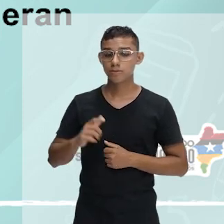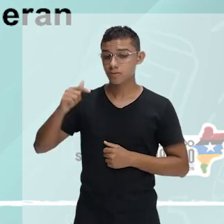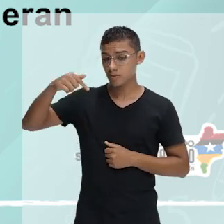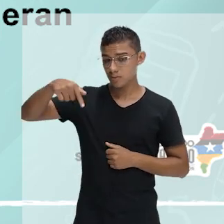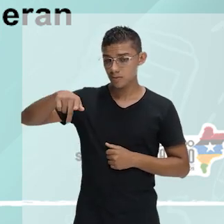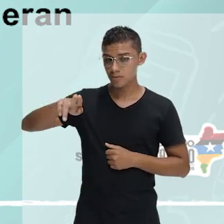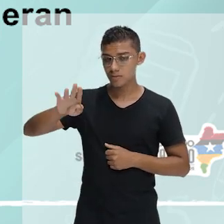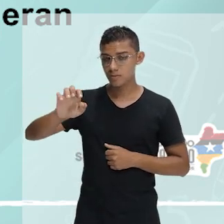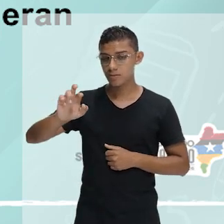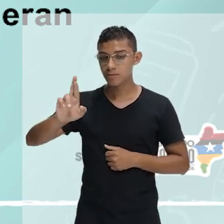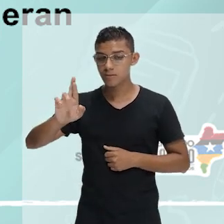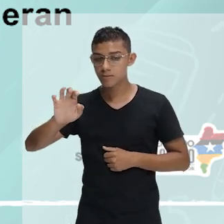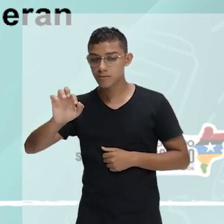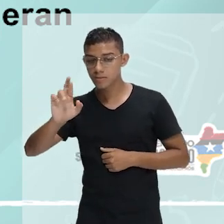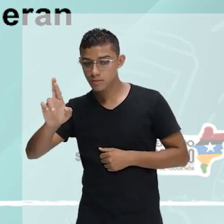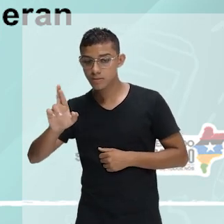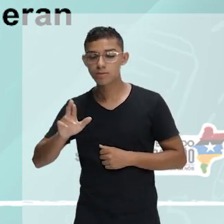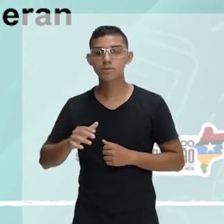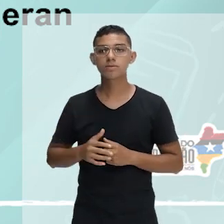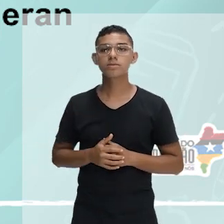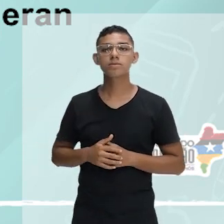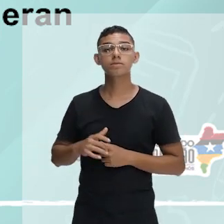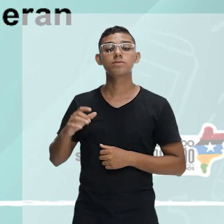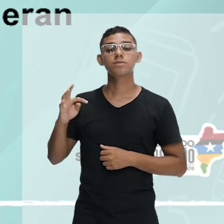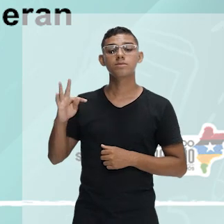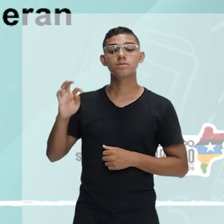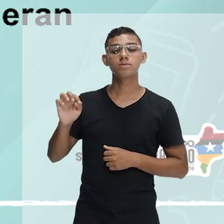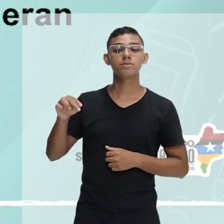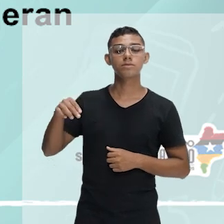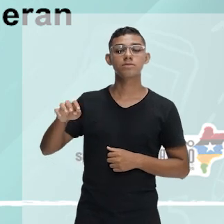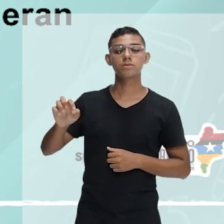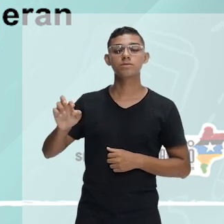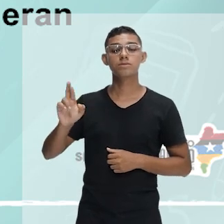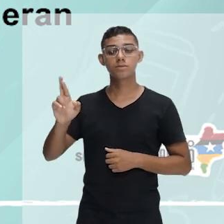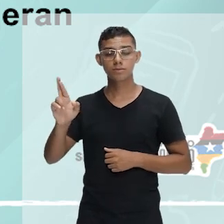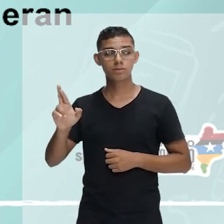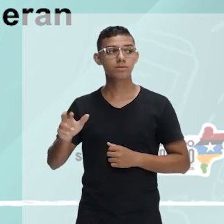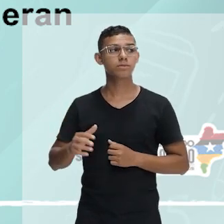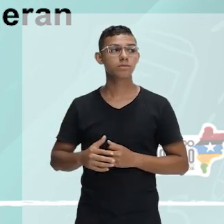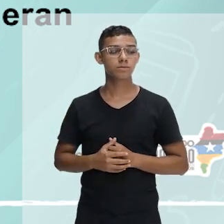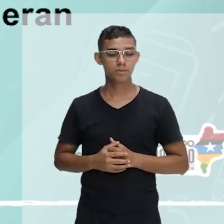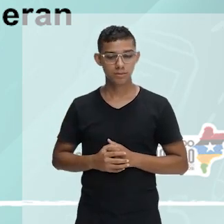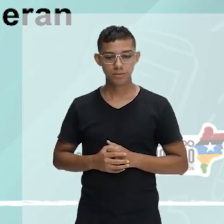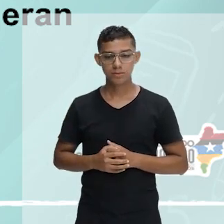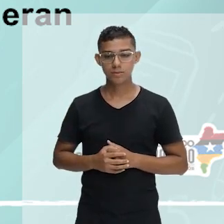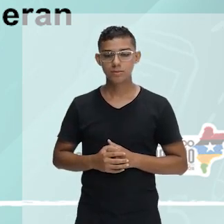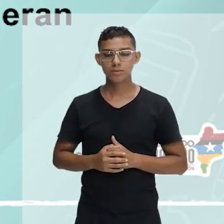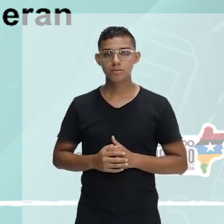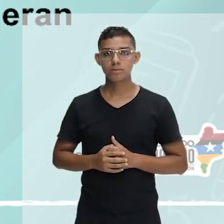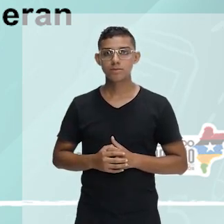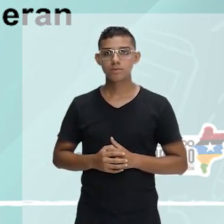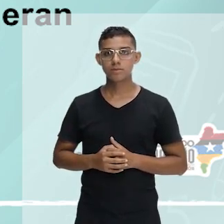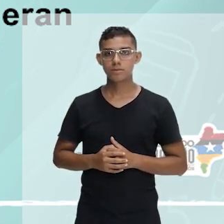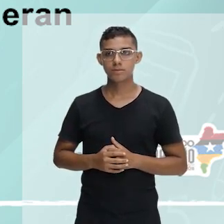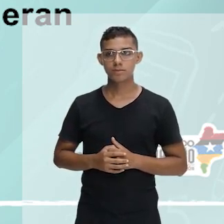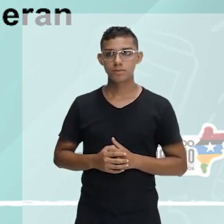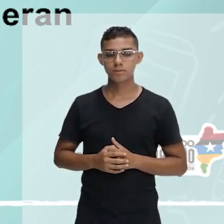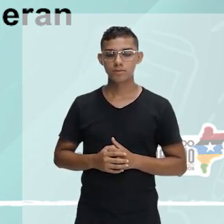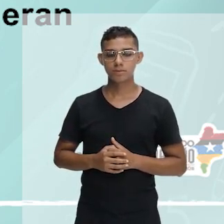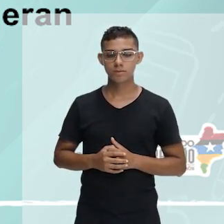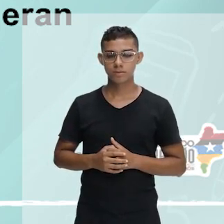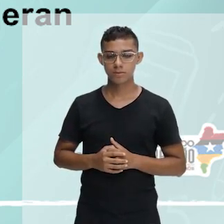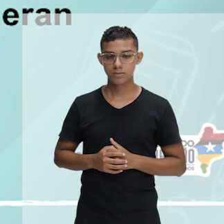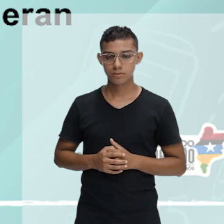quisiéramos, quisierais, quisieran. Tenho o verbo tener, tuviera, tuvieras, tuviera,